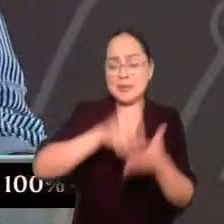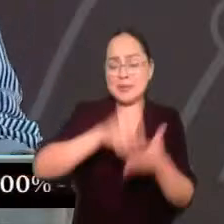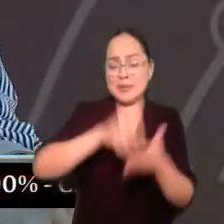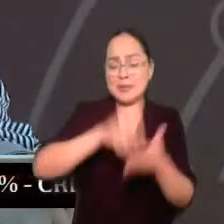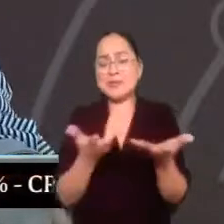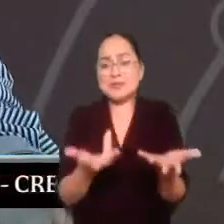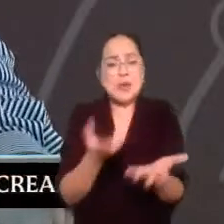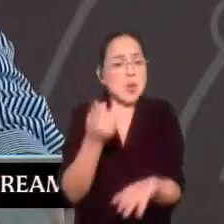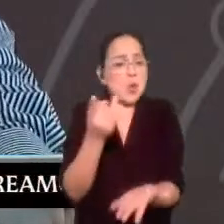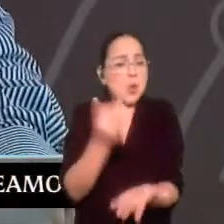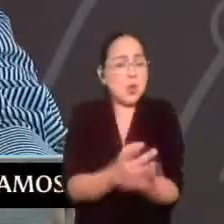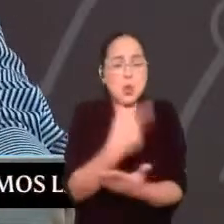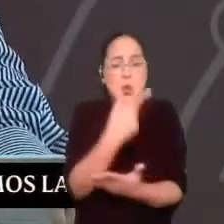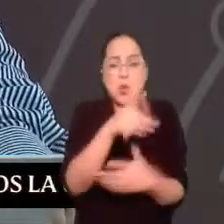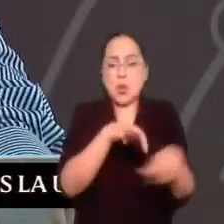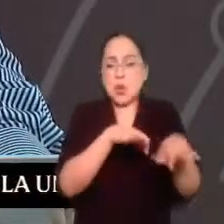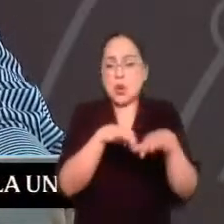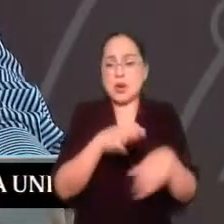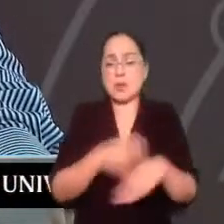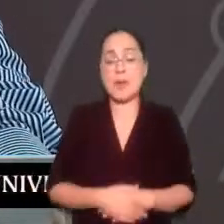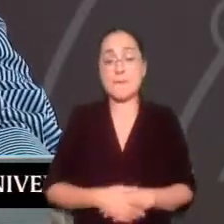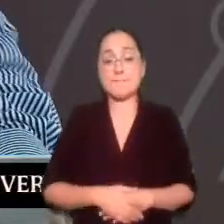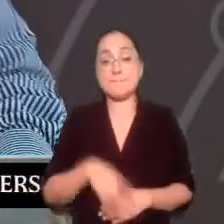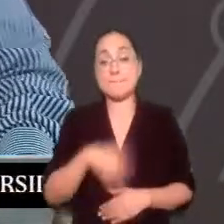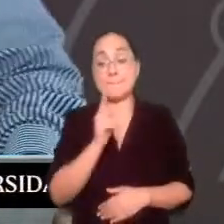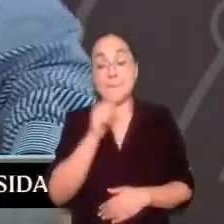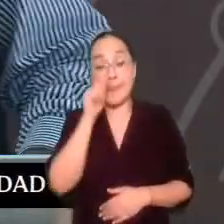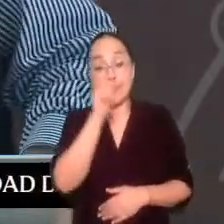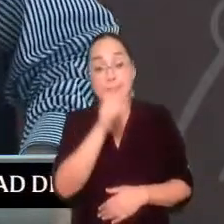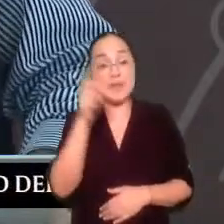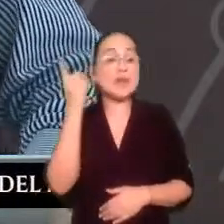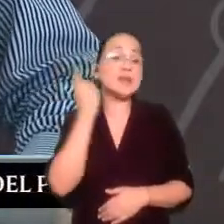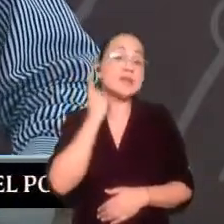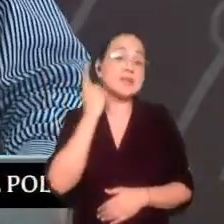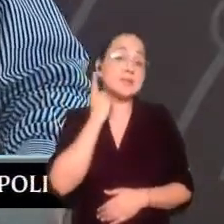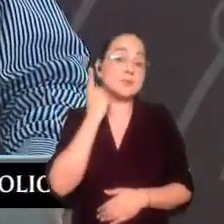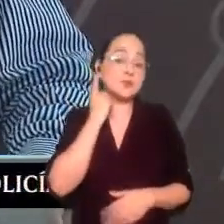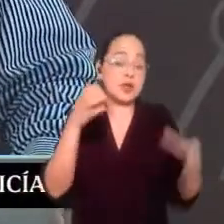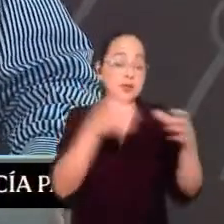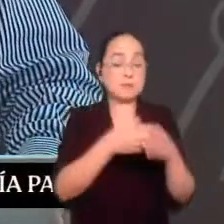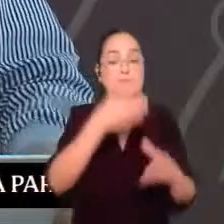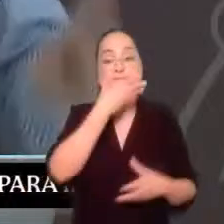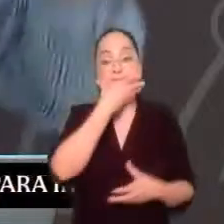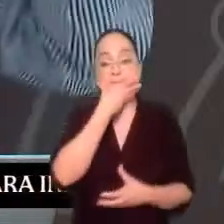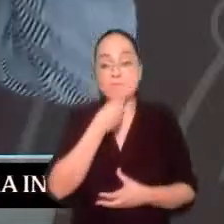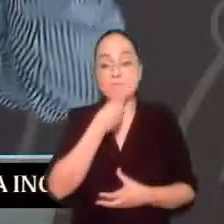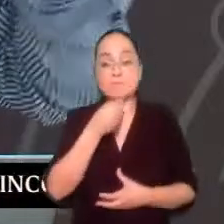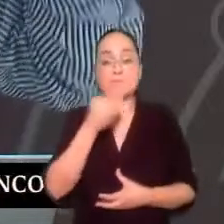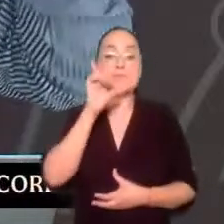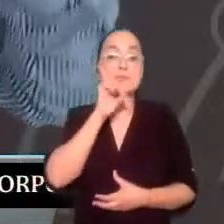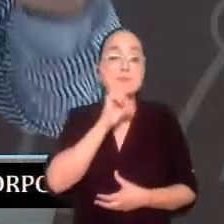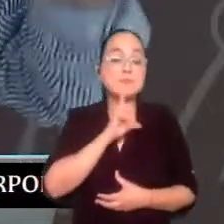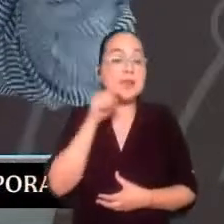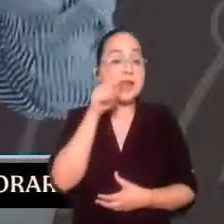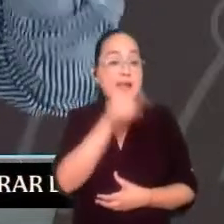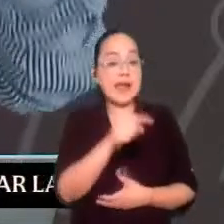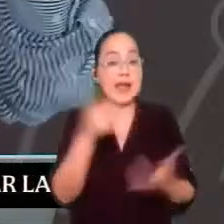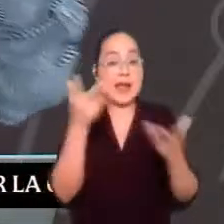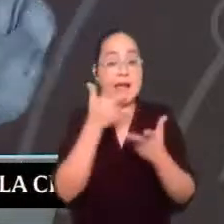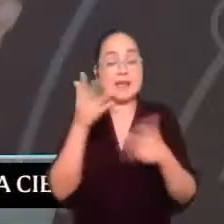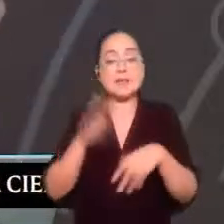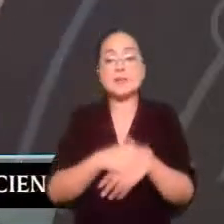Más aún que estos diputados aquí y diputadas lo hicieron en acato a